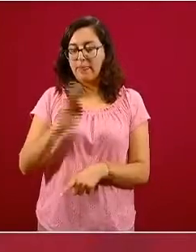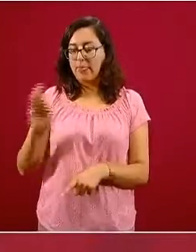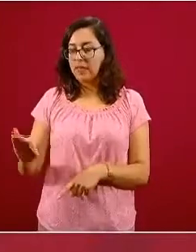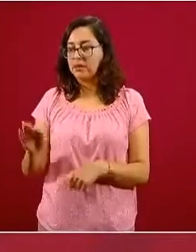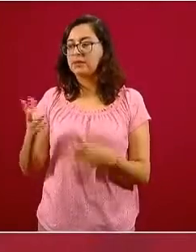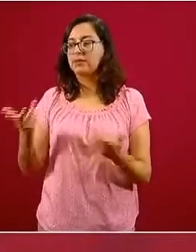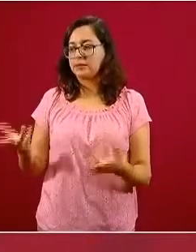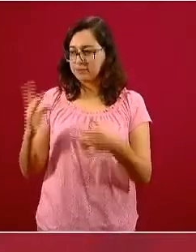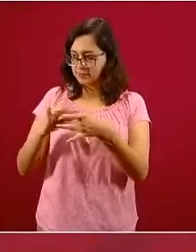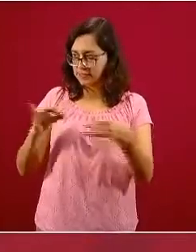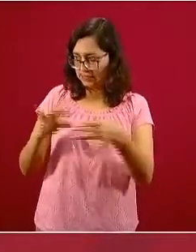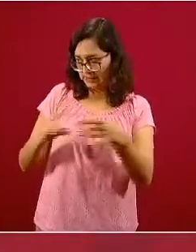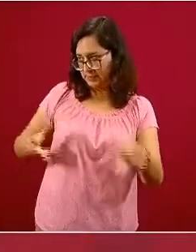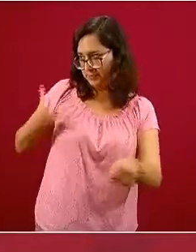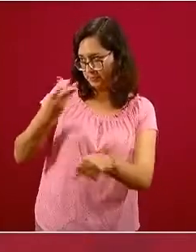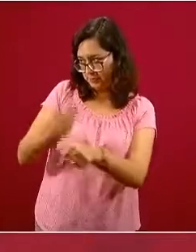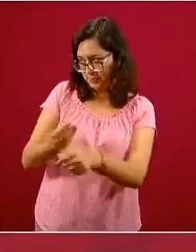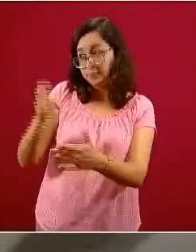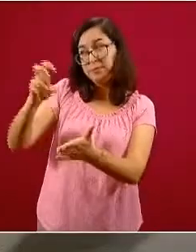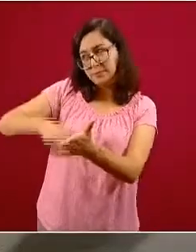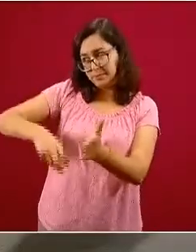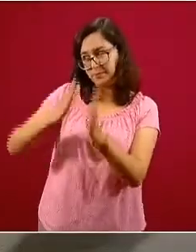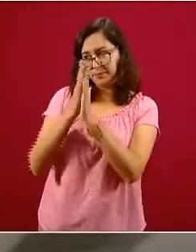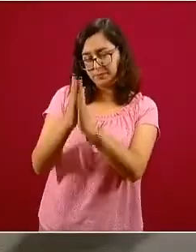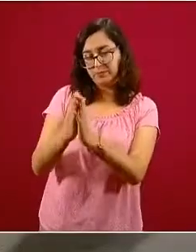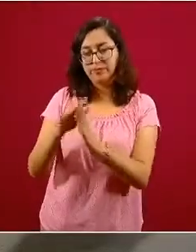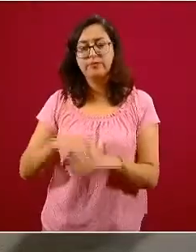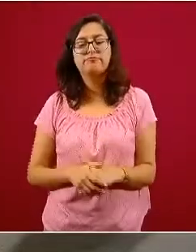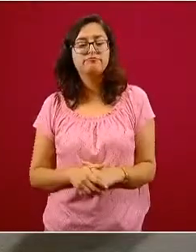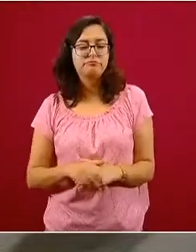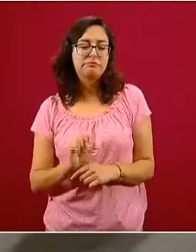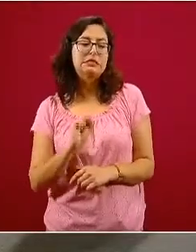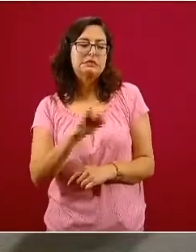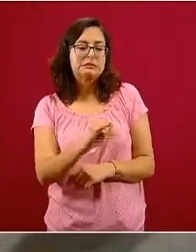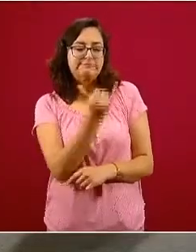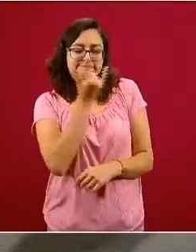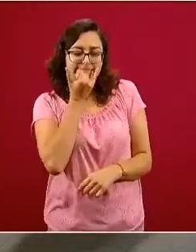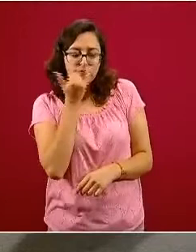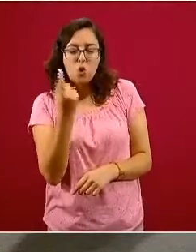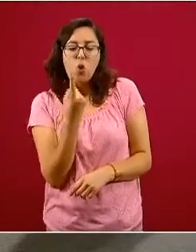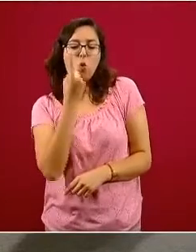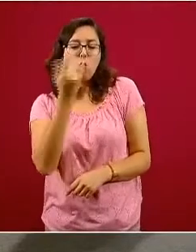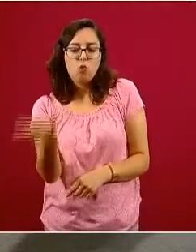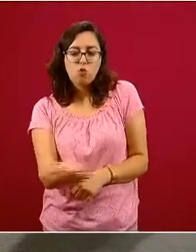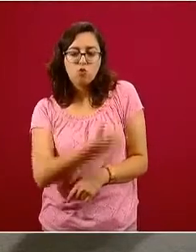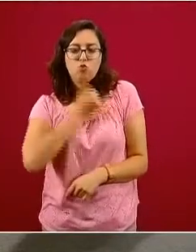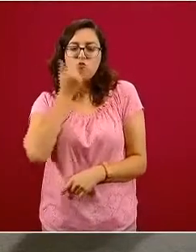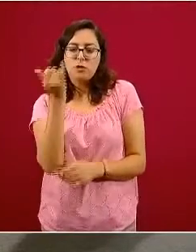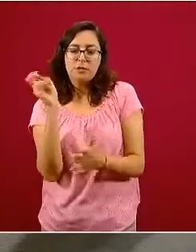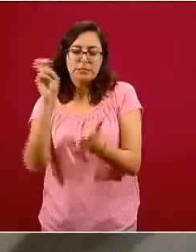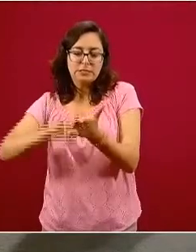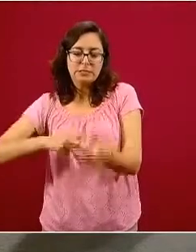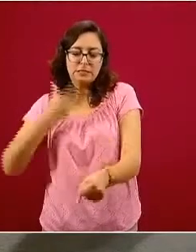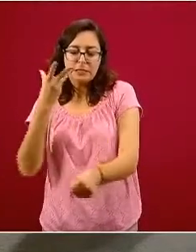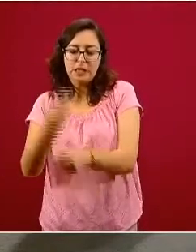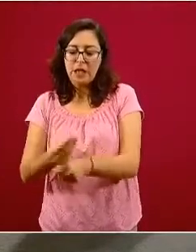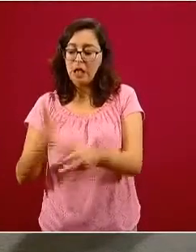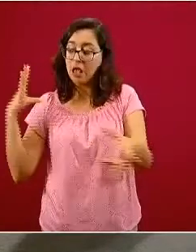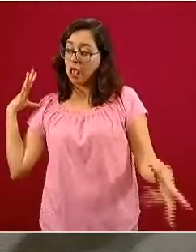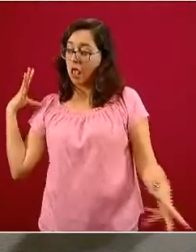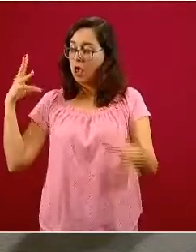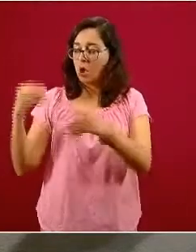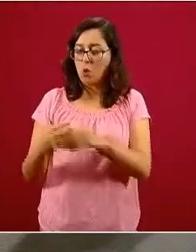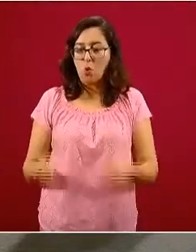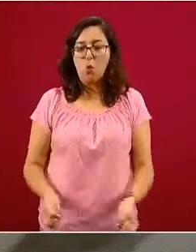José Luis Alomía nos va a comentar. Sí, es correcto. Hubo un error en la actualización del dato de defunciones